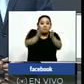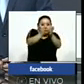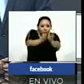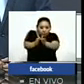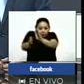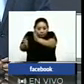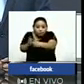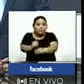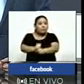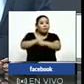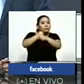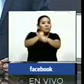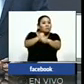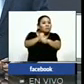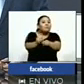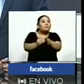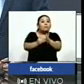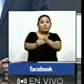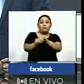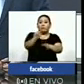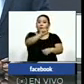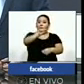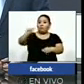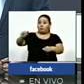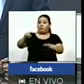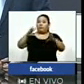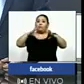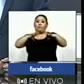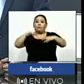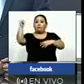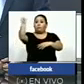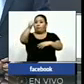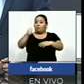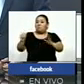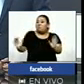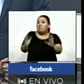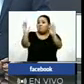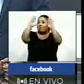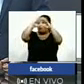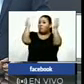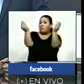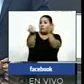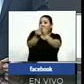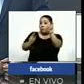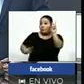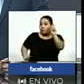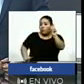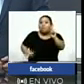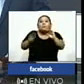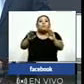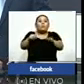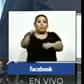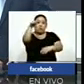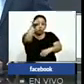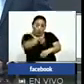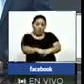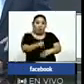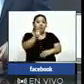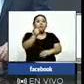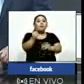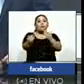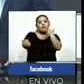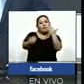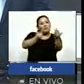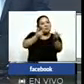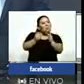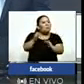seguridad que se va a poner en marcha durante las fiestas agostinas en honor al Divino Salvador del Mundo. El plan fue dado a conocer este día y a